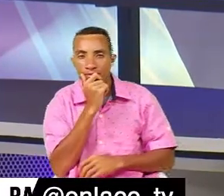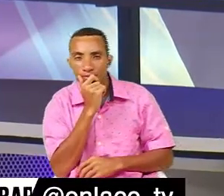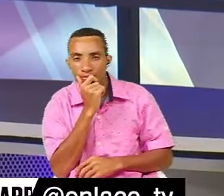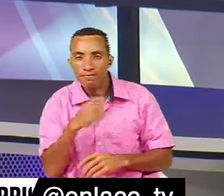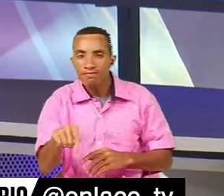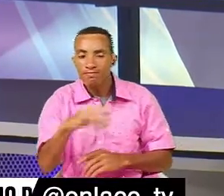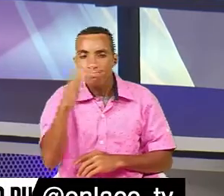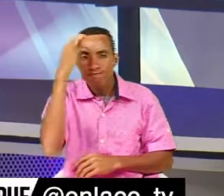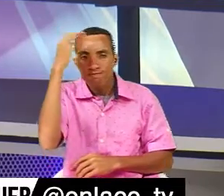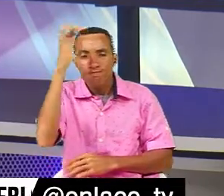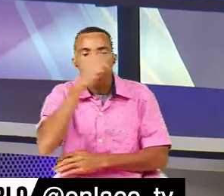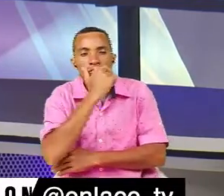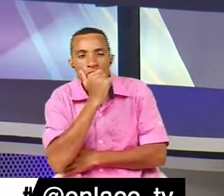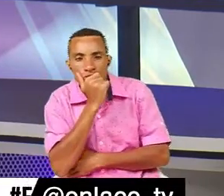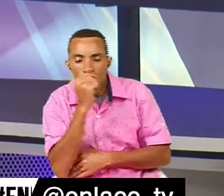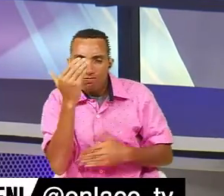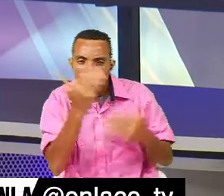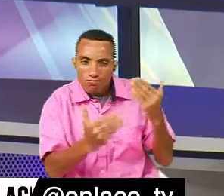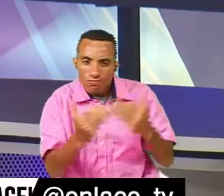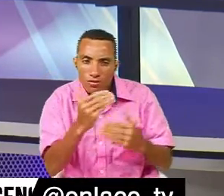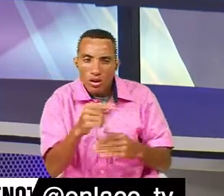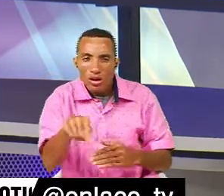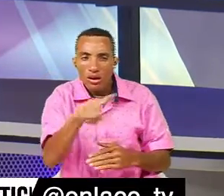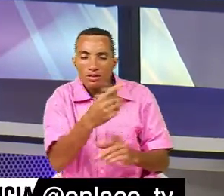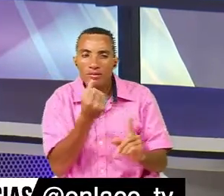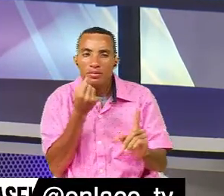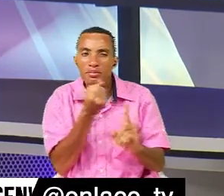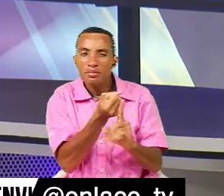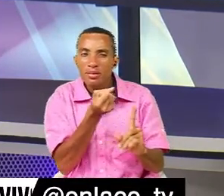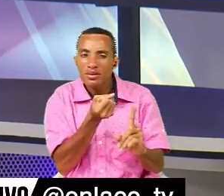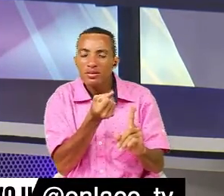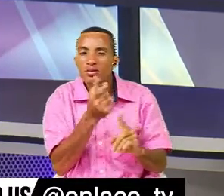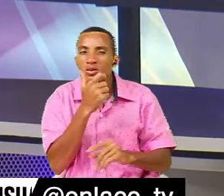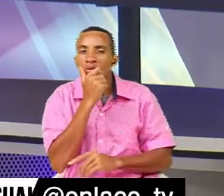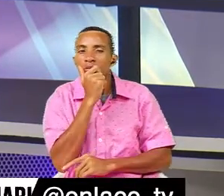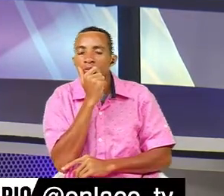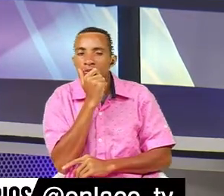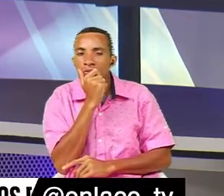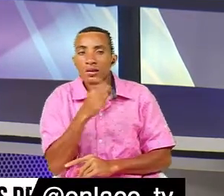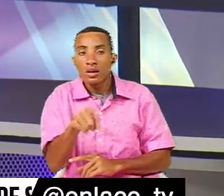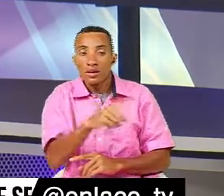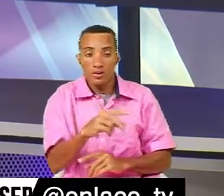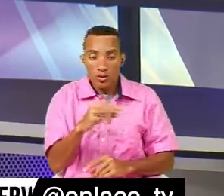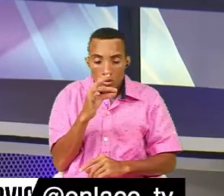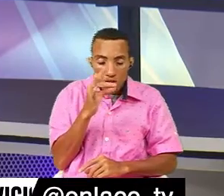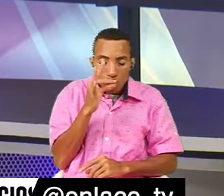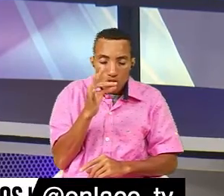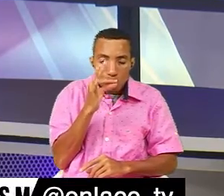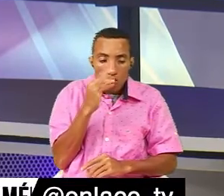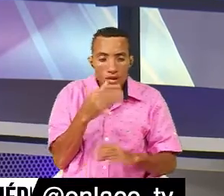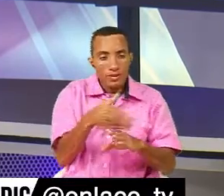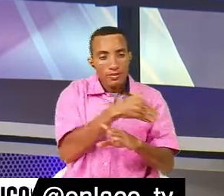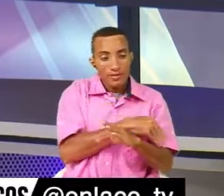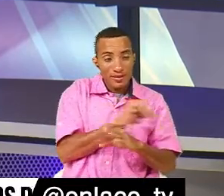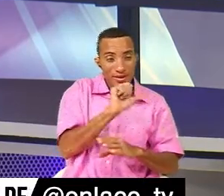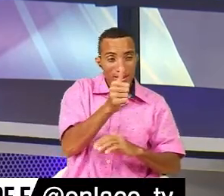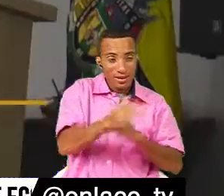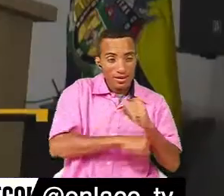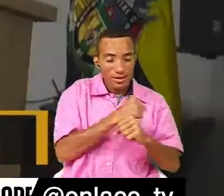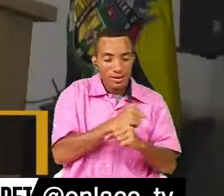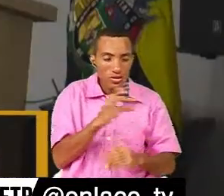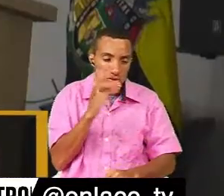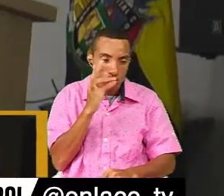en menores de edad. Hay alarmantes cifras, entre ellas el inicio de consumo antes de los 10 años.